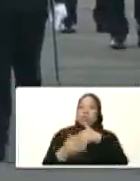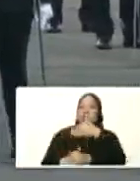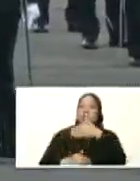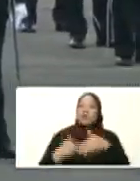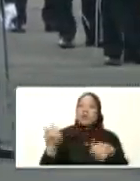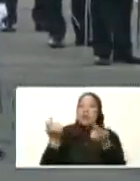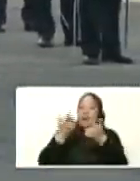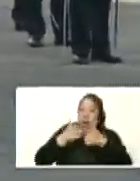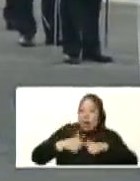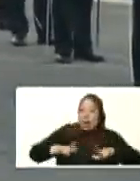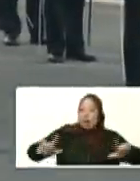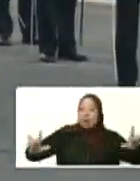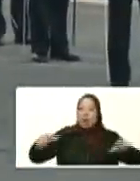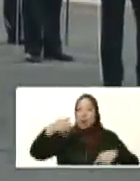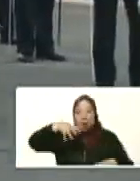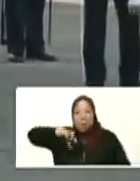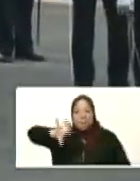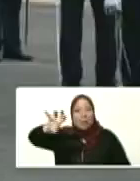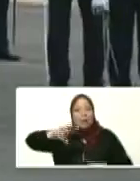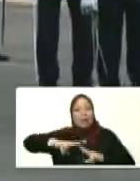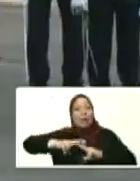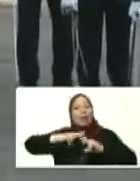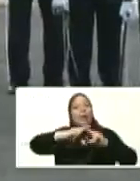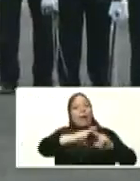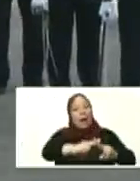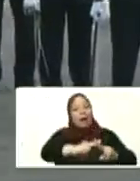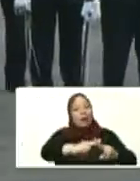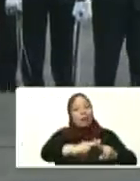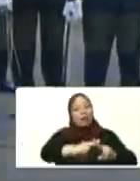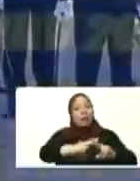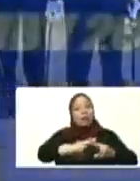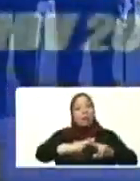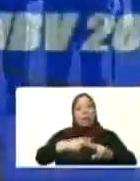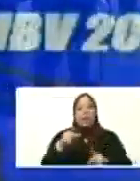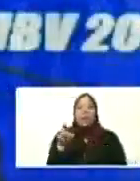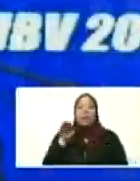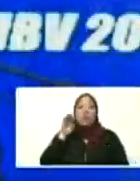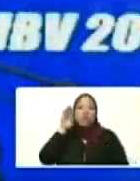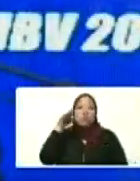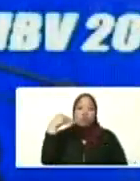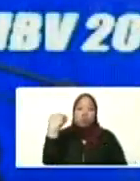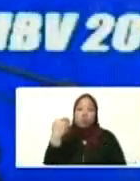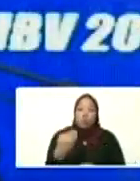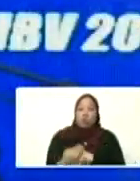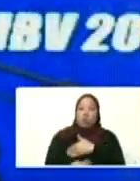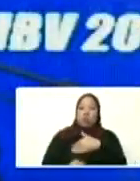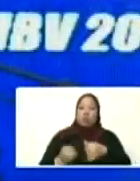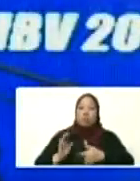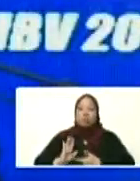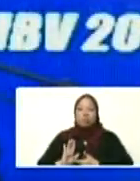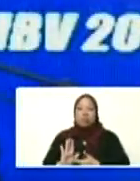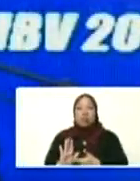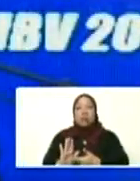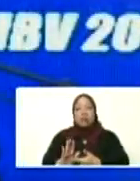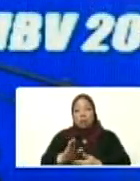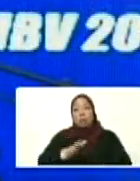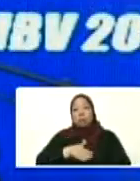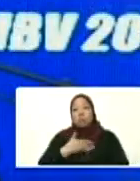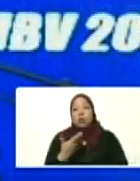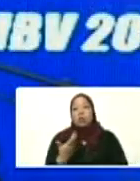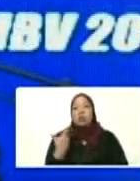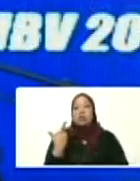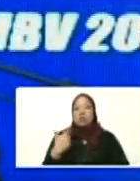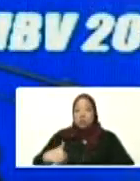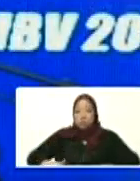de la libertad de nuestra patria. Ese camino continuo continuó demostrándonos que valía la pena hacer